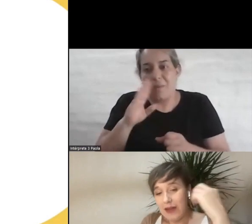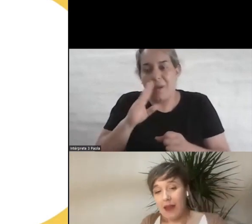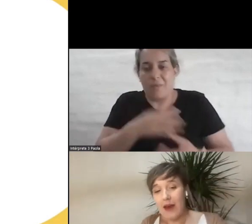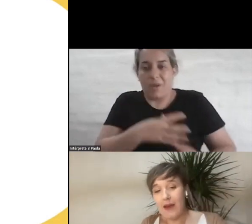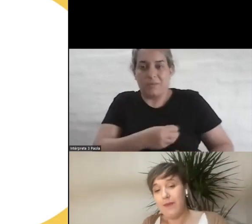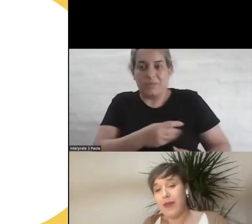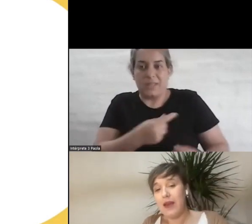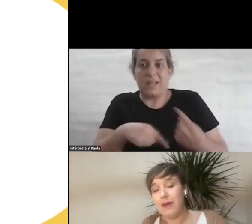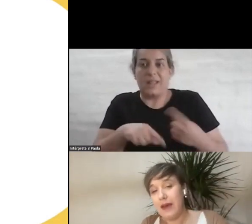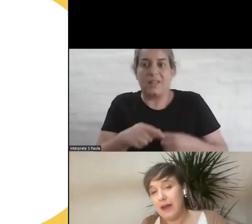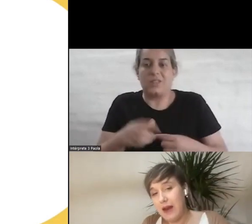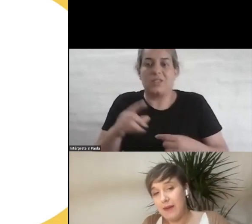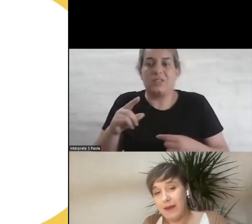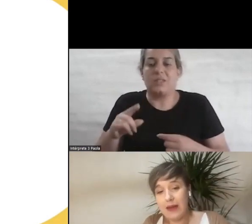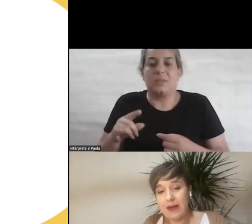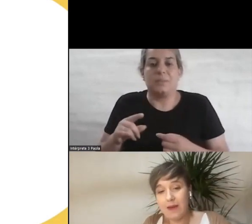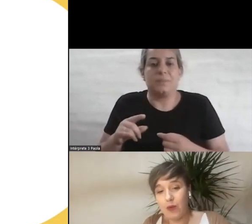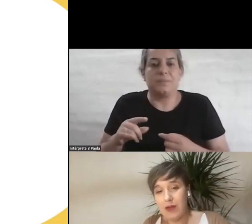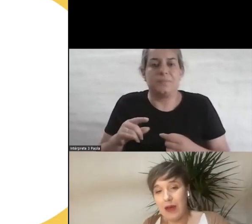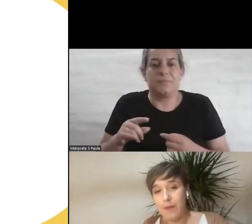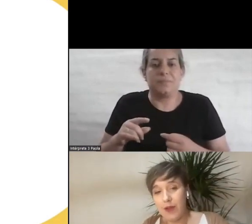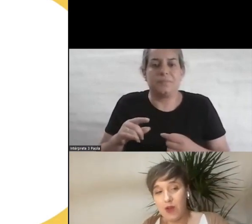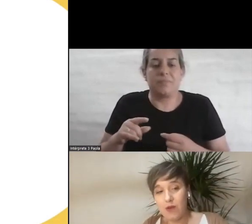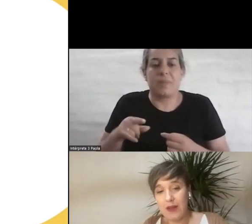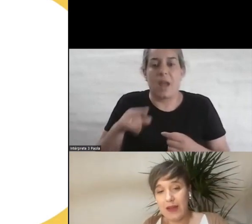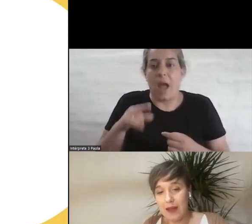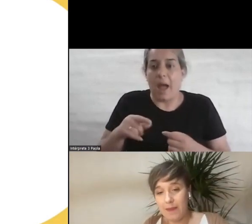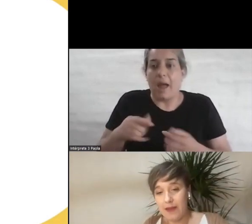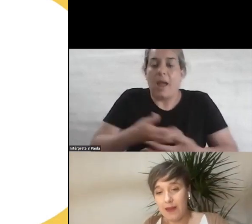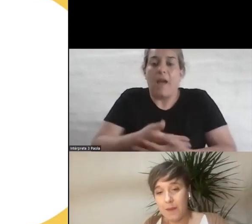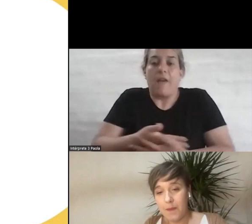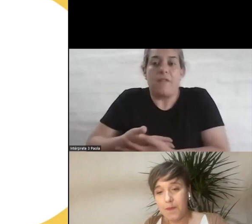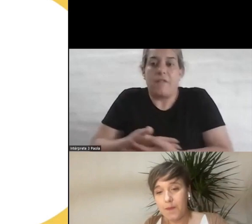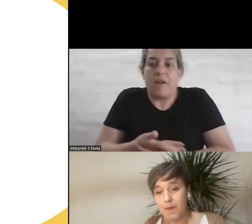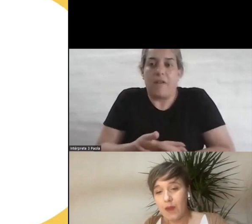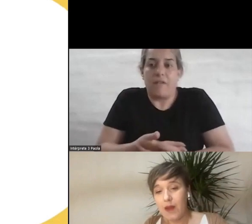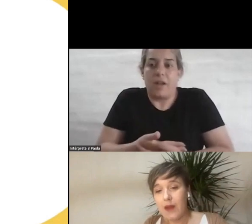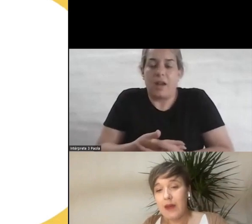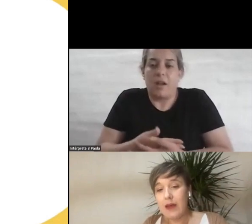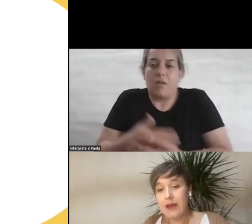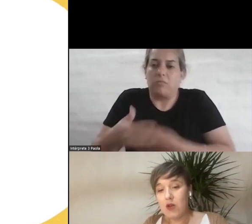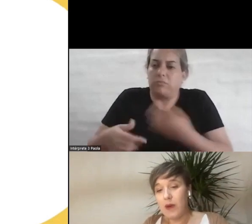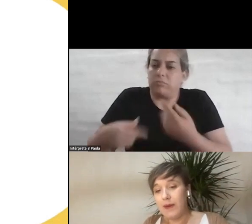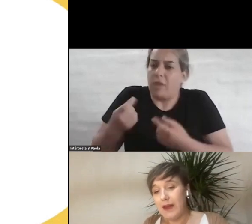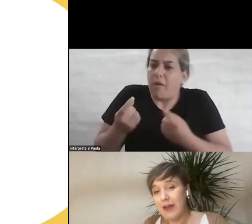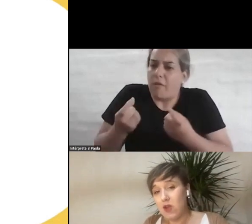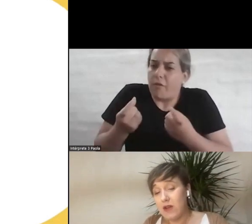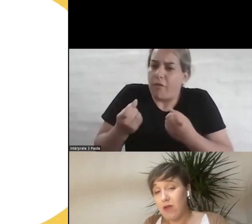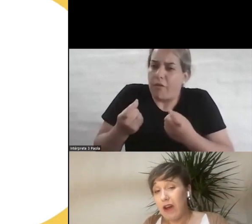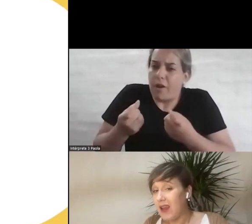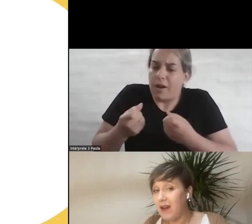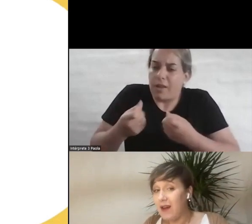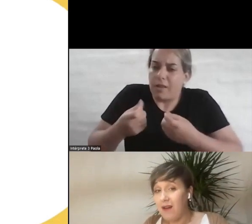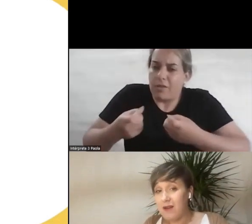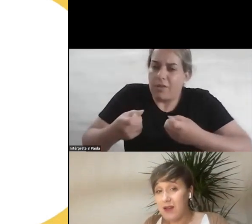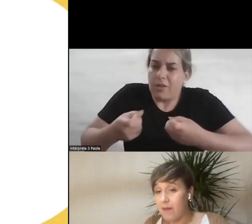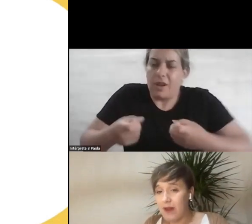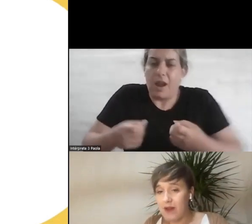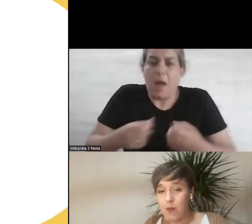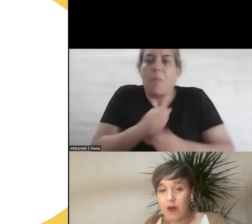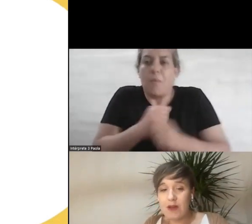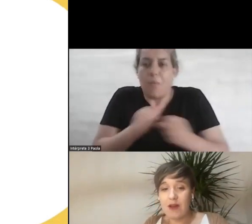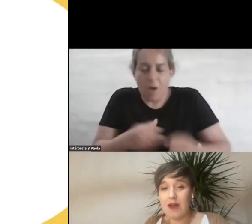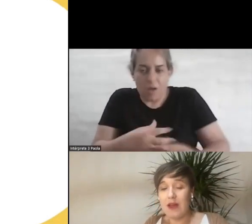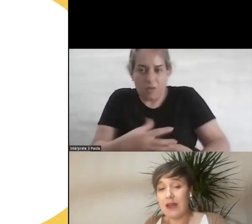ganando destreza y empieza a alimentarse pues ya del pecho directamente. Se suplementan las tomas con jeringa,